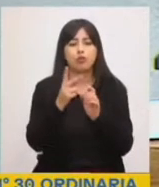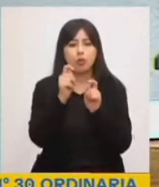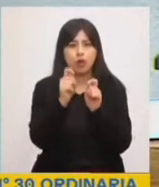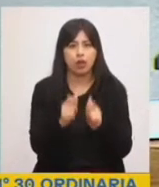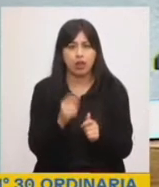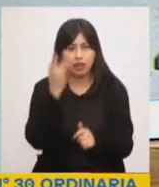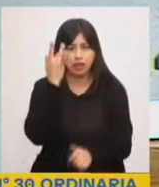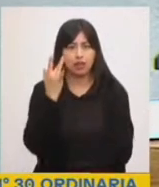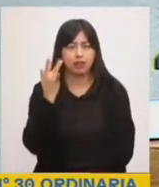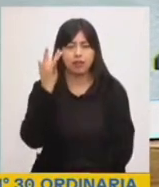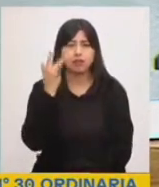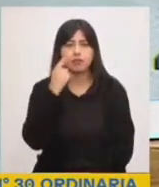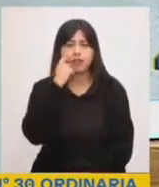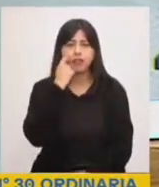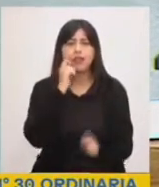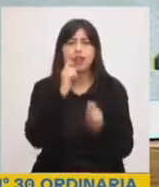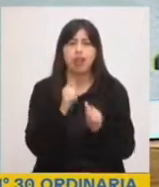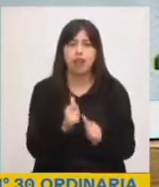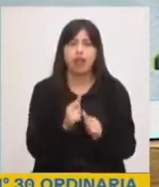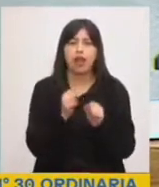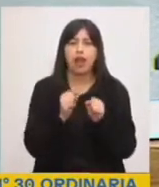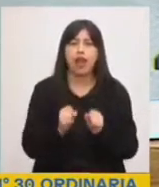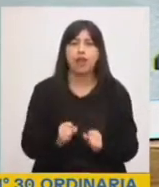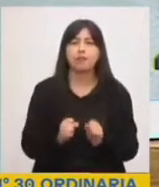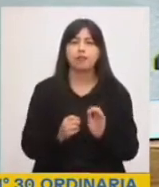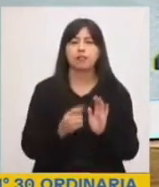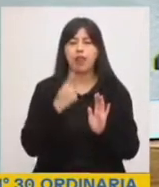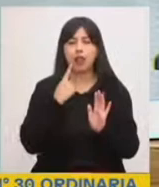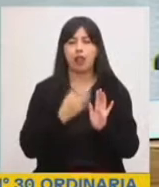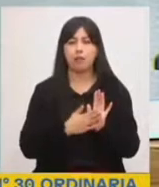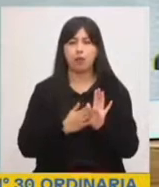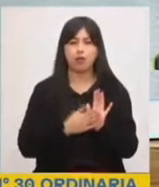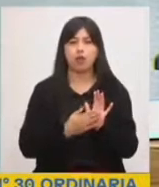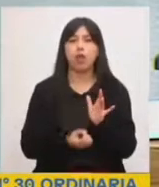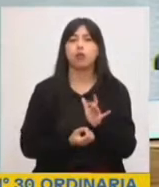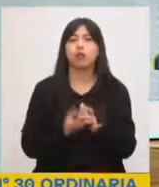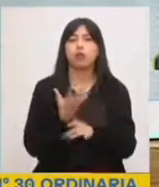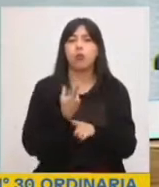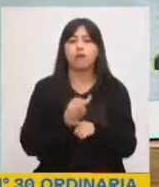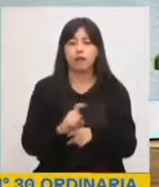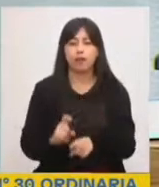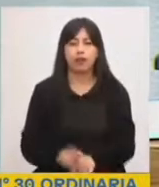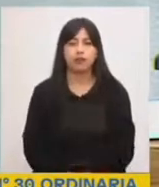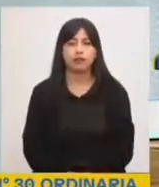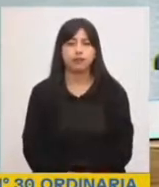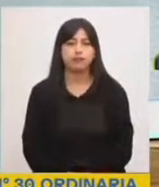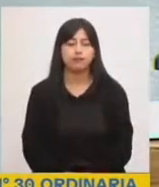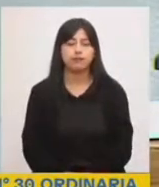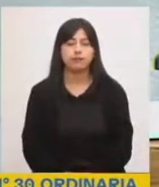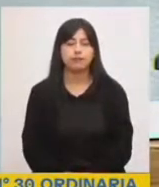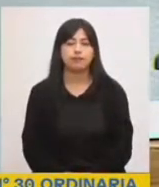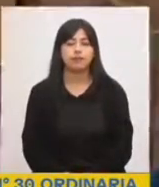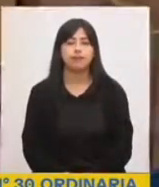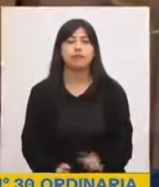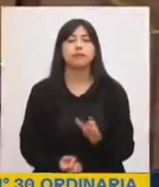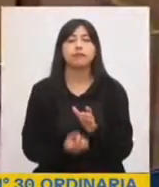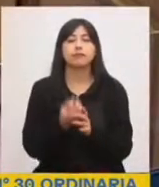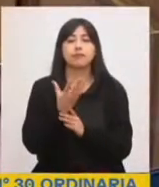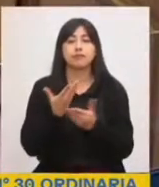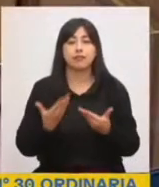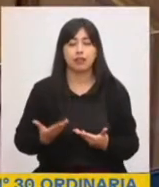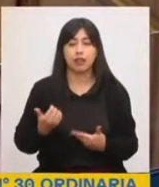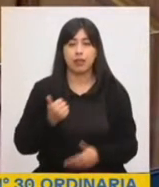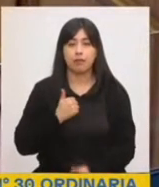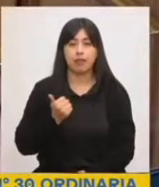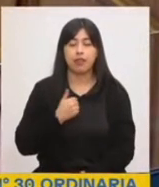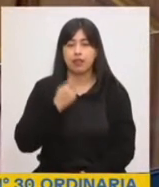e inteligencia, demostrando su capacidad para adaptarse y enfrentar nuevas amenazas. La modernización de la PDI no solo